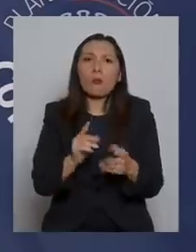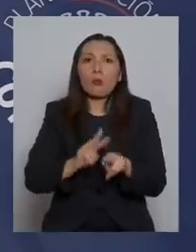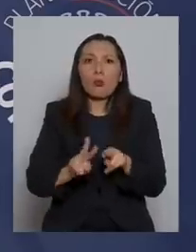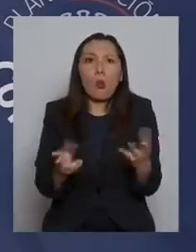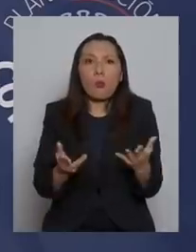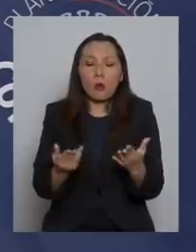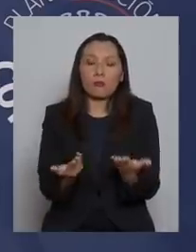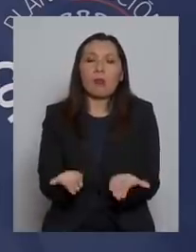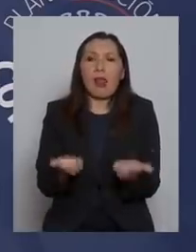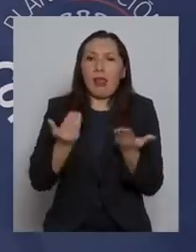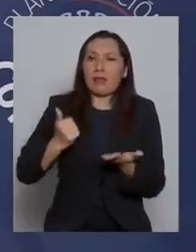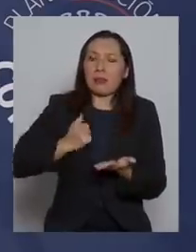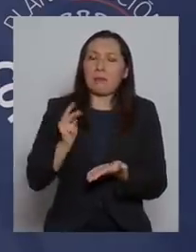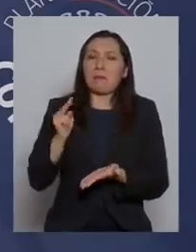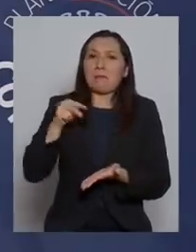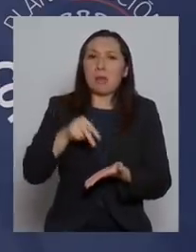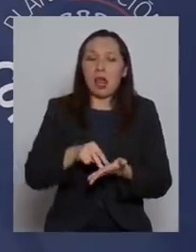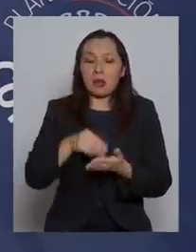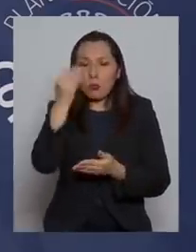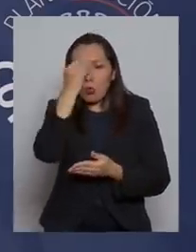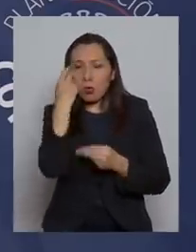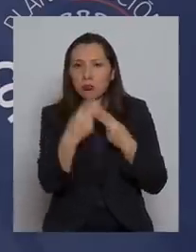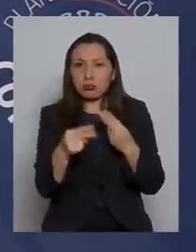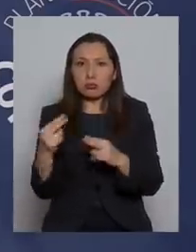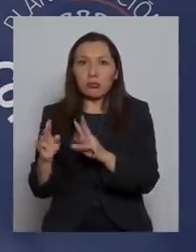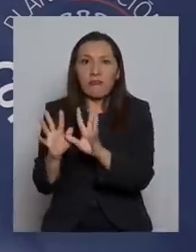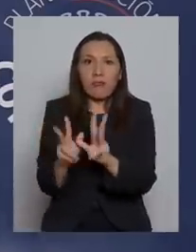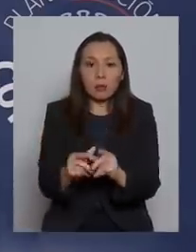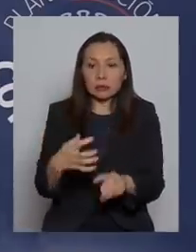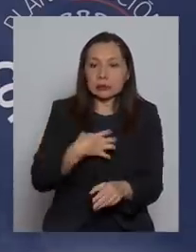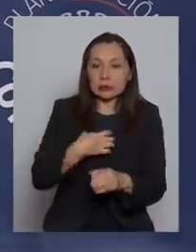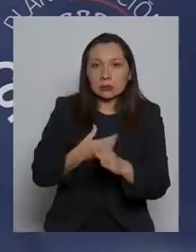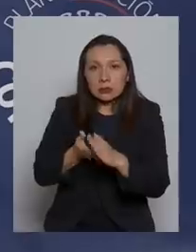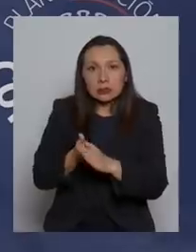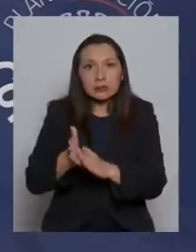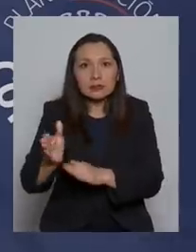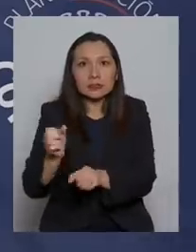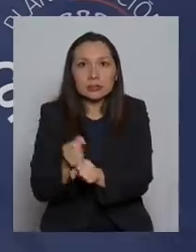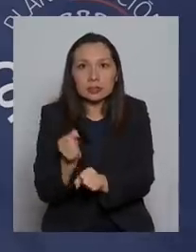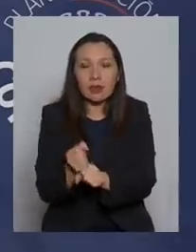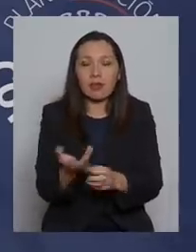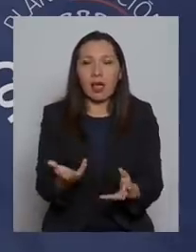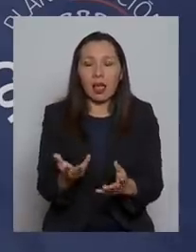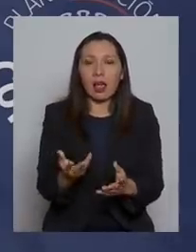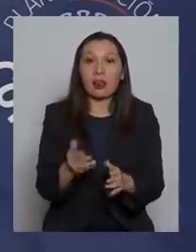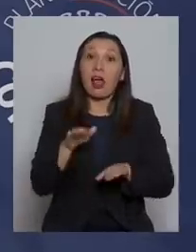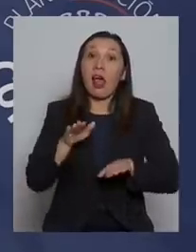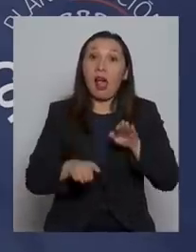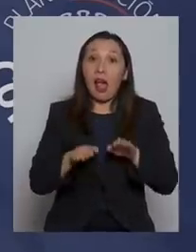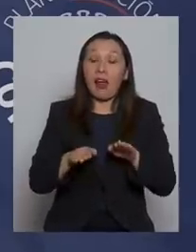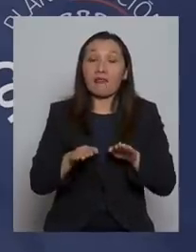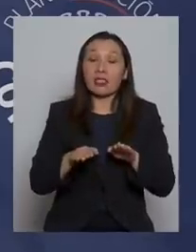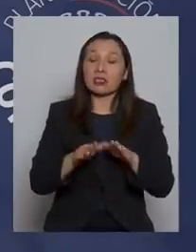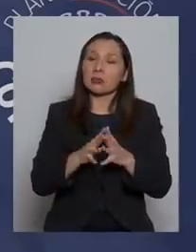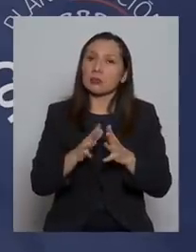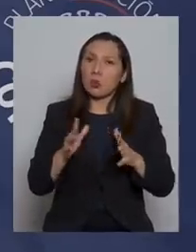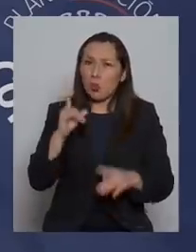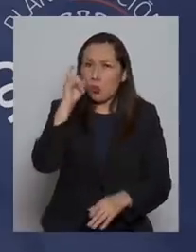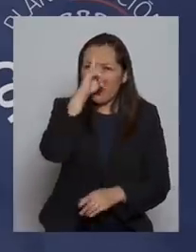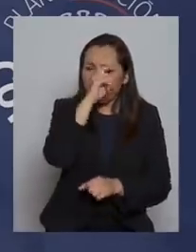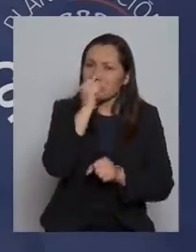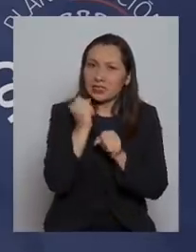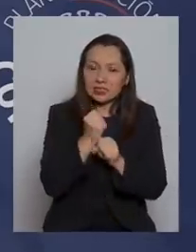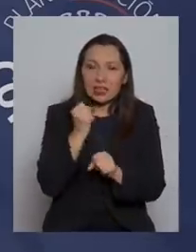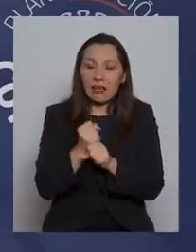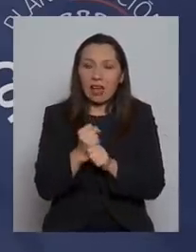temprano, preocupados por sus familias también, con temor, a veces en condiciones muy